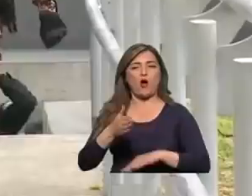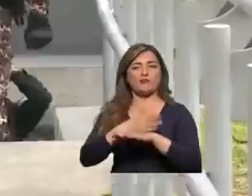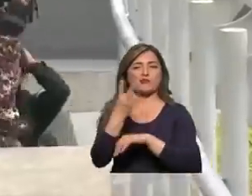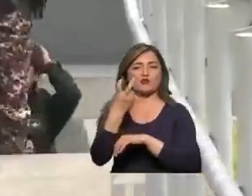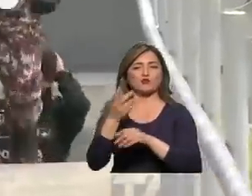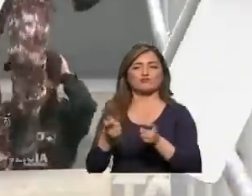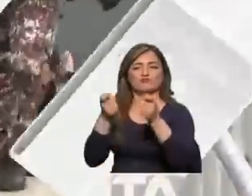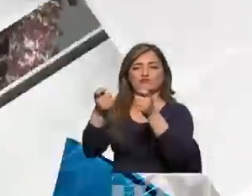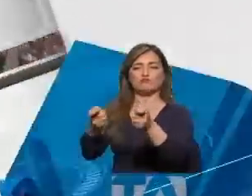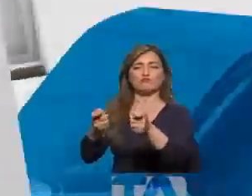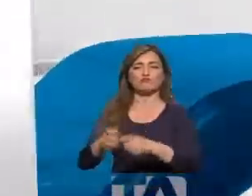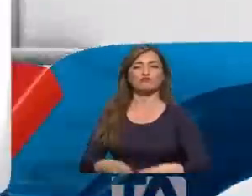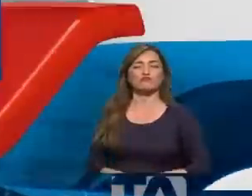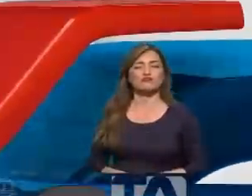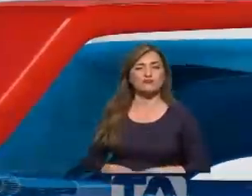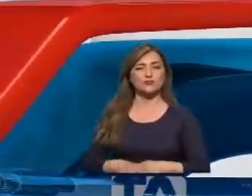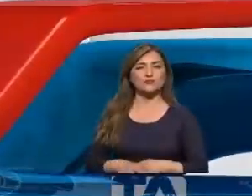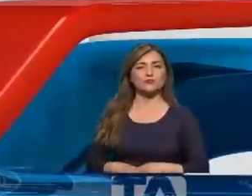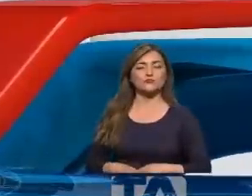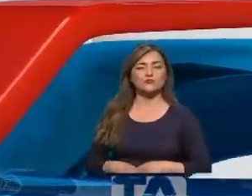mediodía.